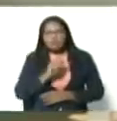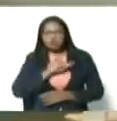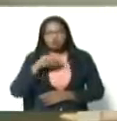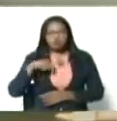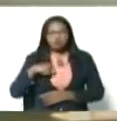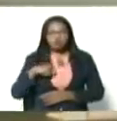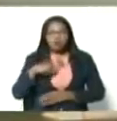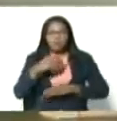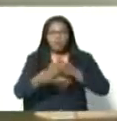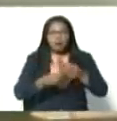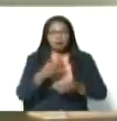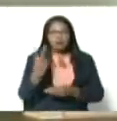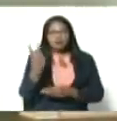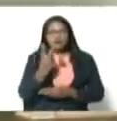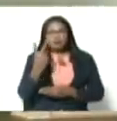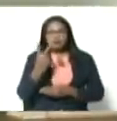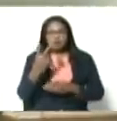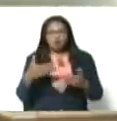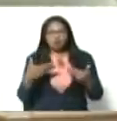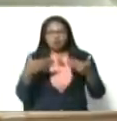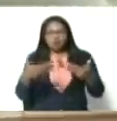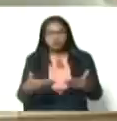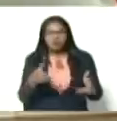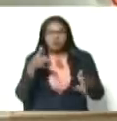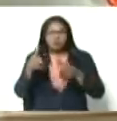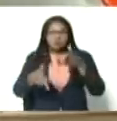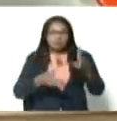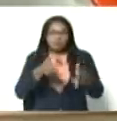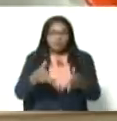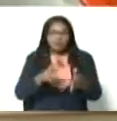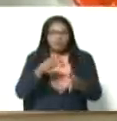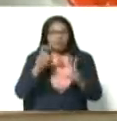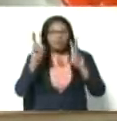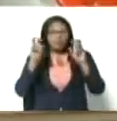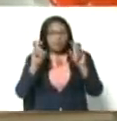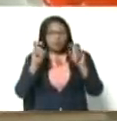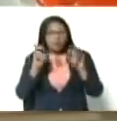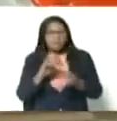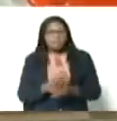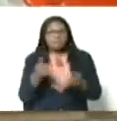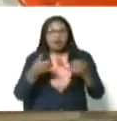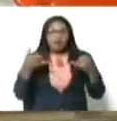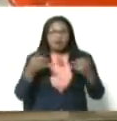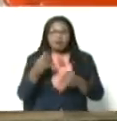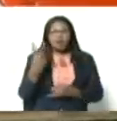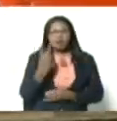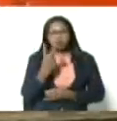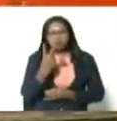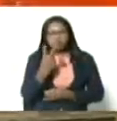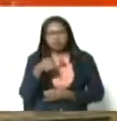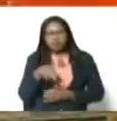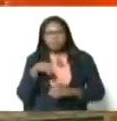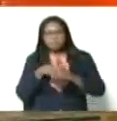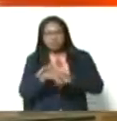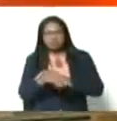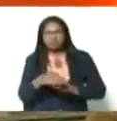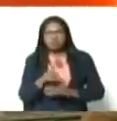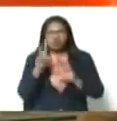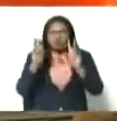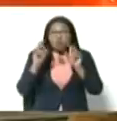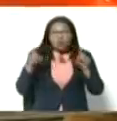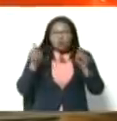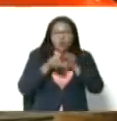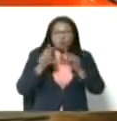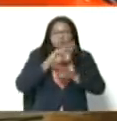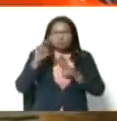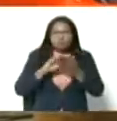entregar 2 trenes para la línea 2 y trenes nuevos, porque estos trenes hay que considerarlos nuevos, presidente. Son